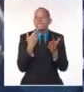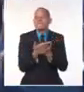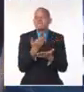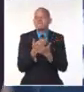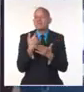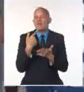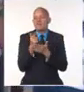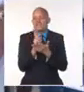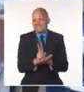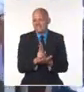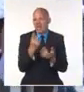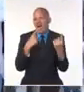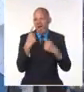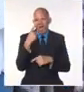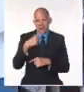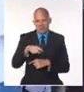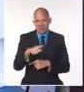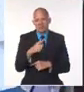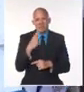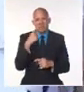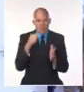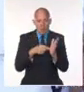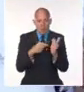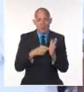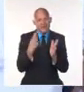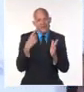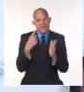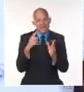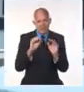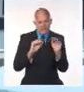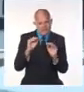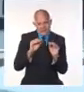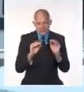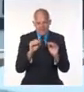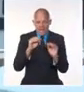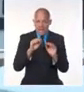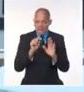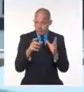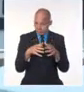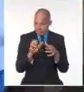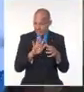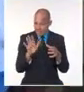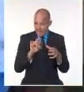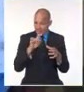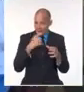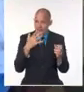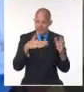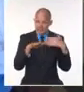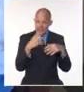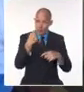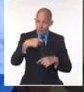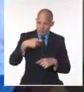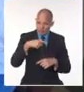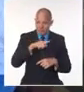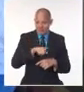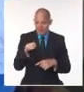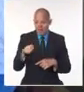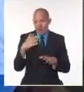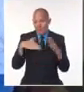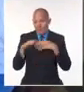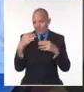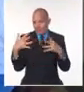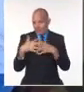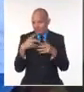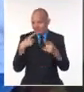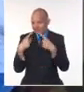facilitarlo, aunque aún es perfectible. Desde el grupo creado entre el Ministerio de Justicia y de Relaciones Exteriores, igualmente prestan atención a las dilaciones